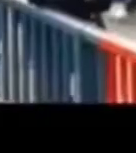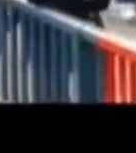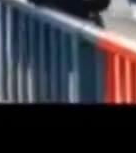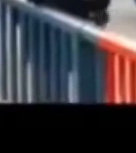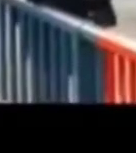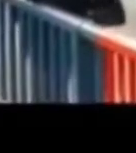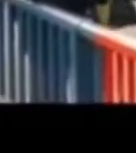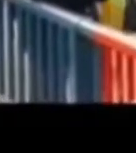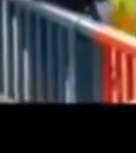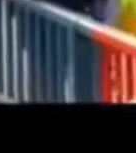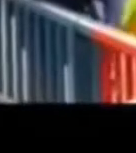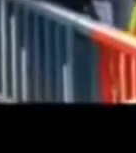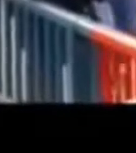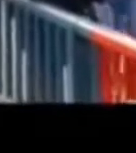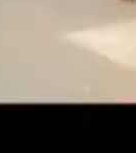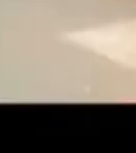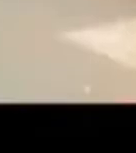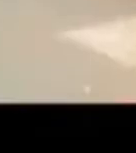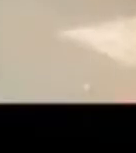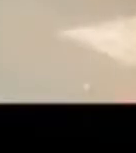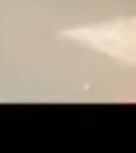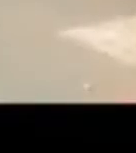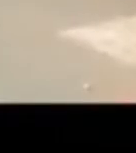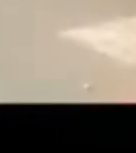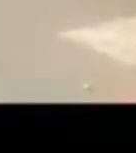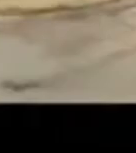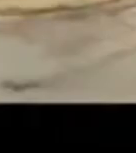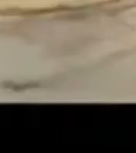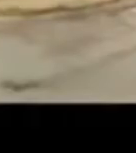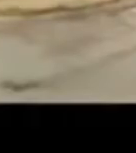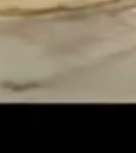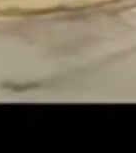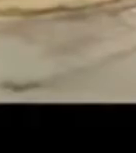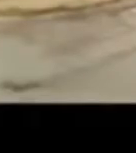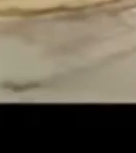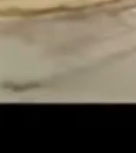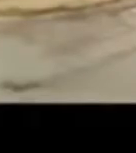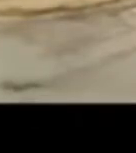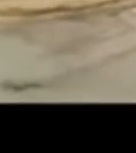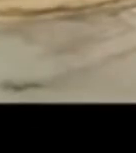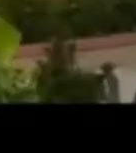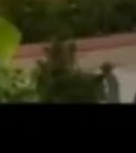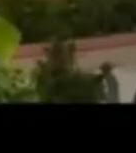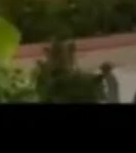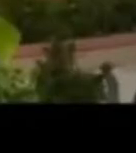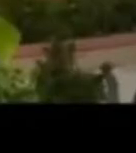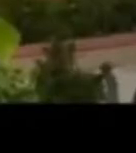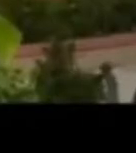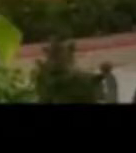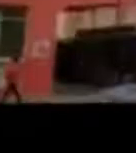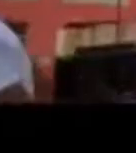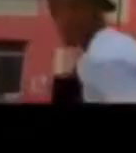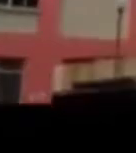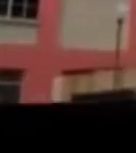esta ciudad de 50.000 habitantes es el comercio que se desarrolla especialmente en la zona de frontera. Esta